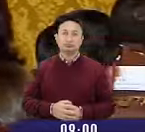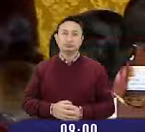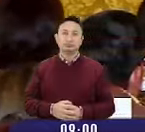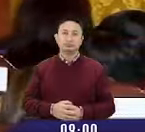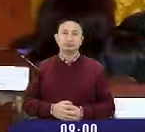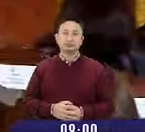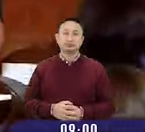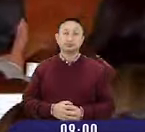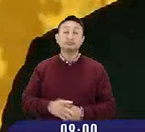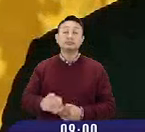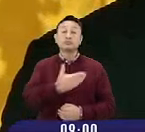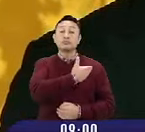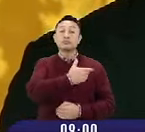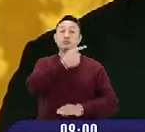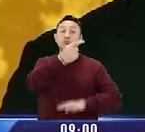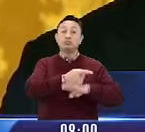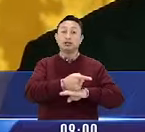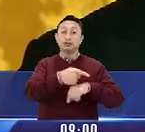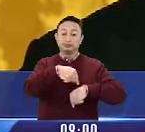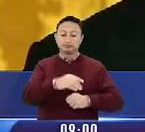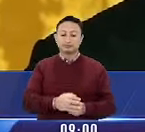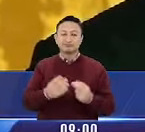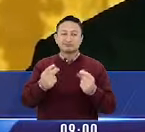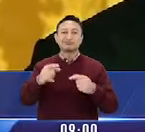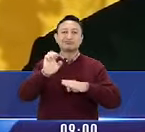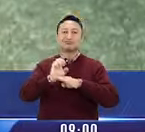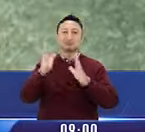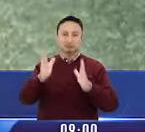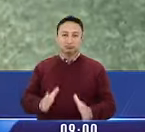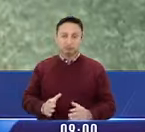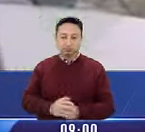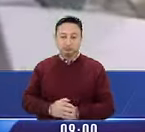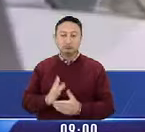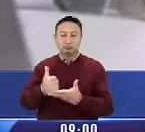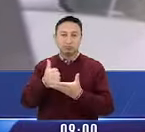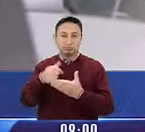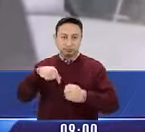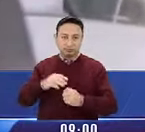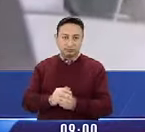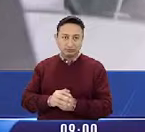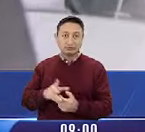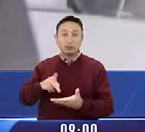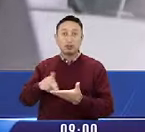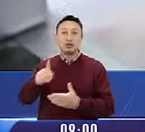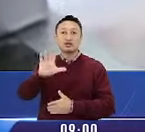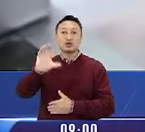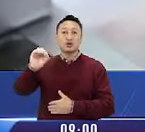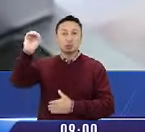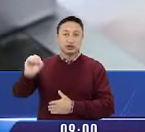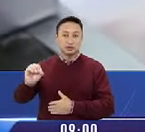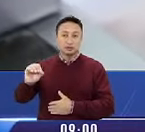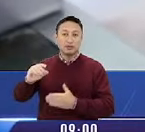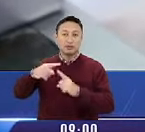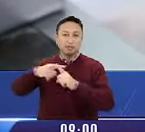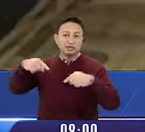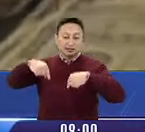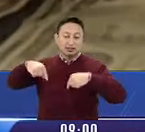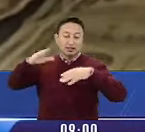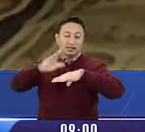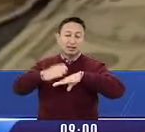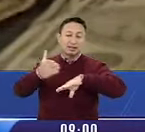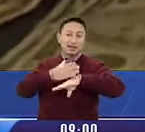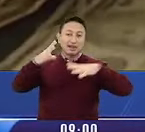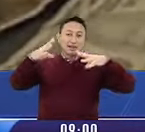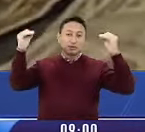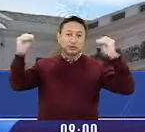Un decreto ejecutivo agiliza las cosas para que los ecuatorianos se beneficien de la compensación del 50% por los cortes de energía